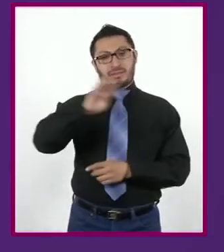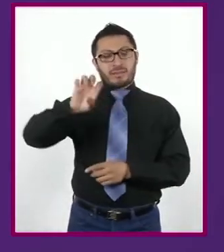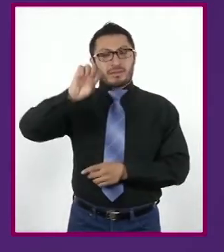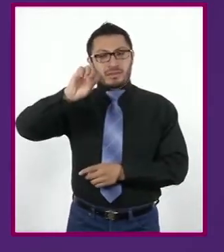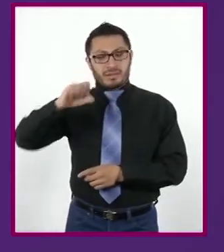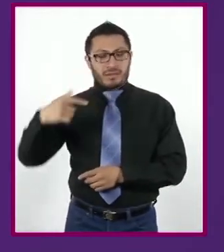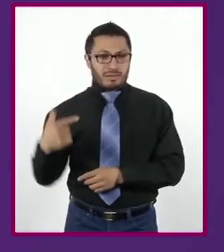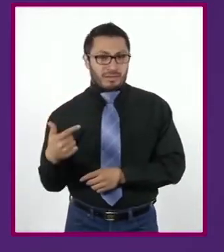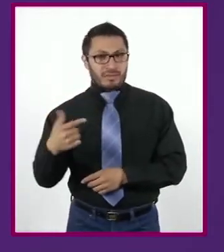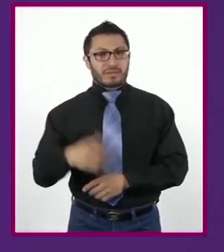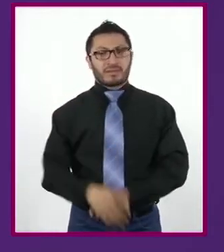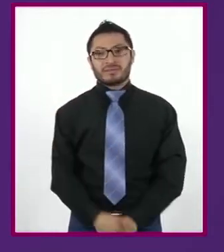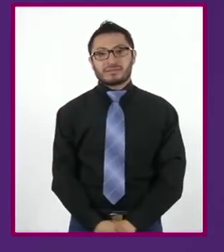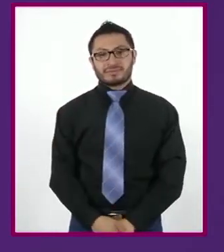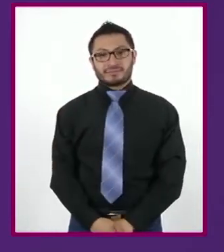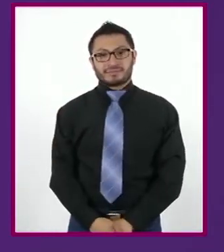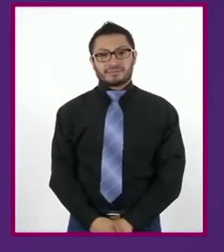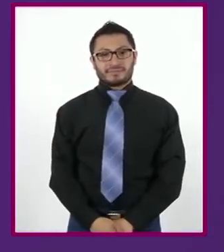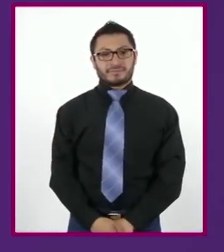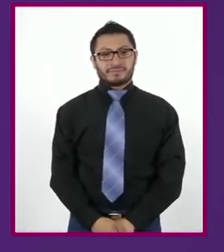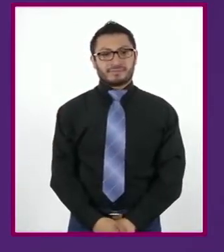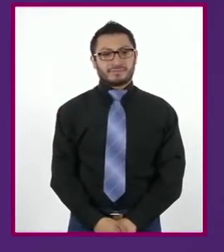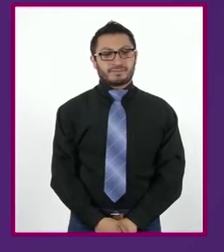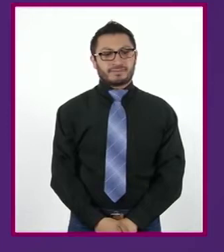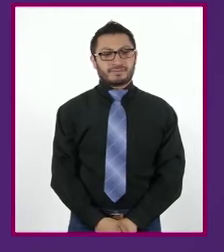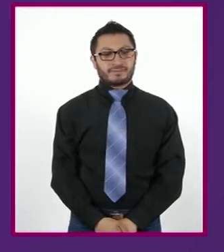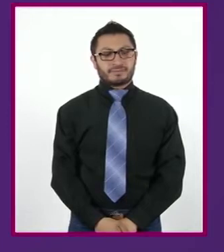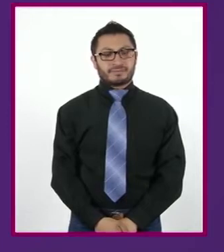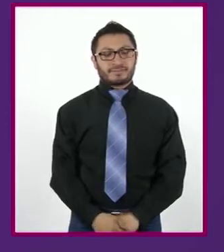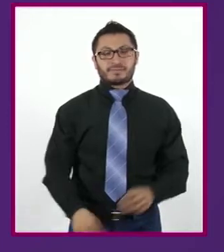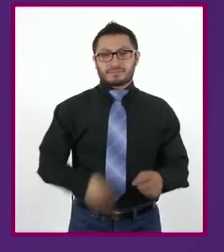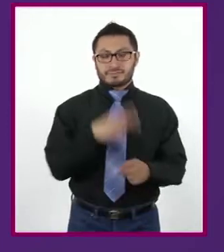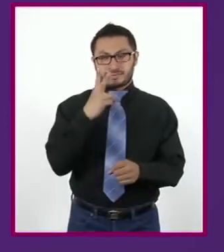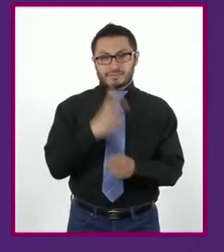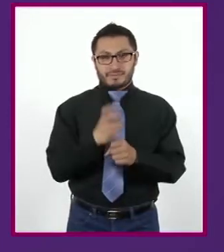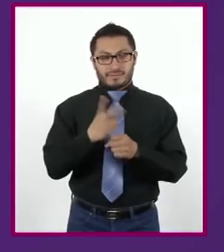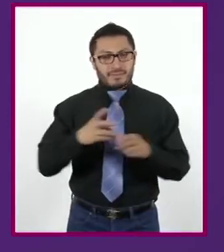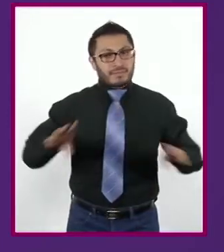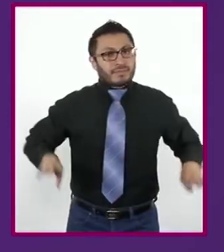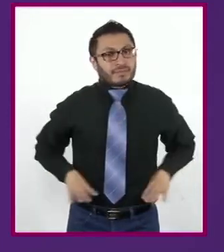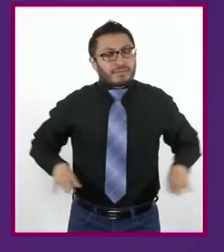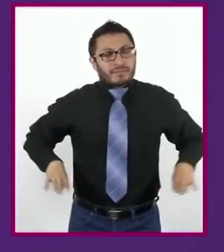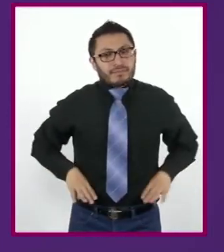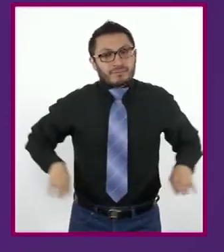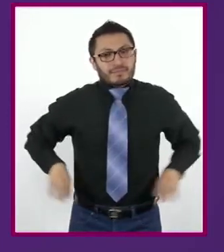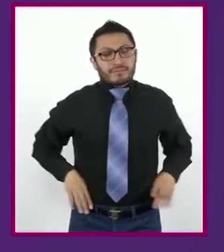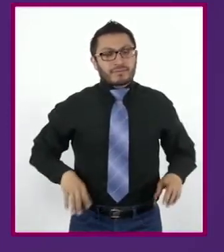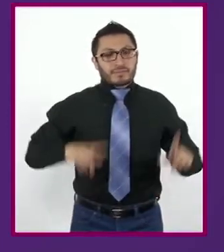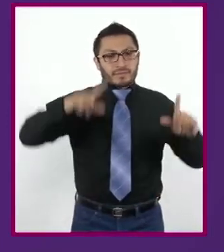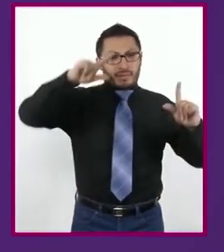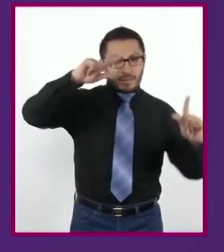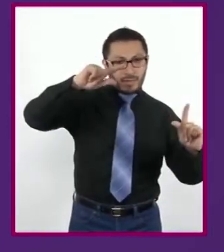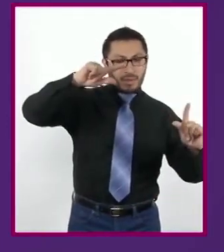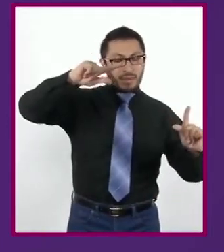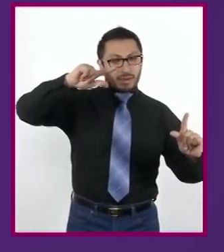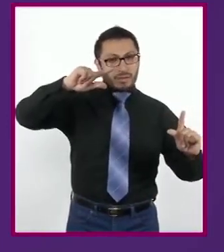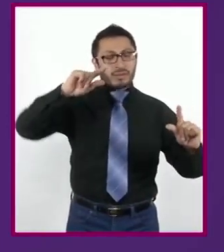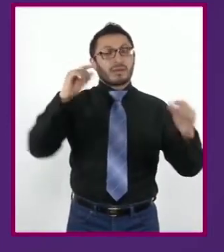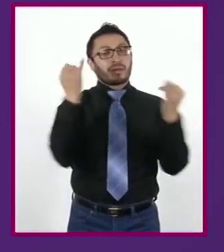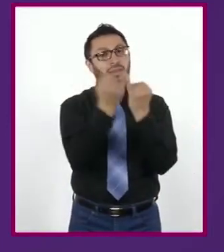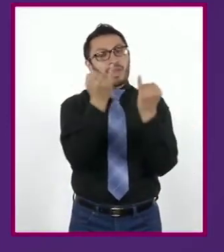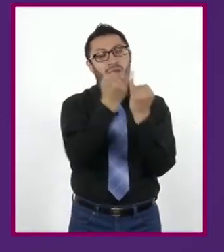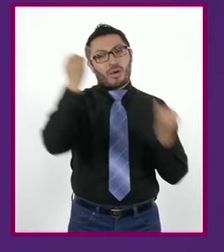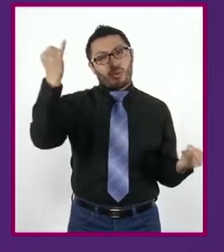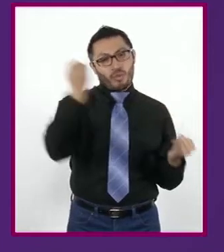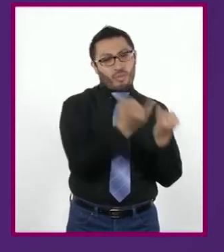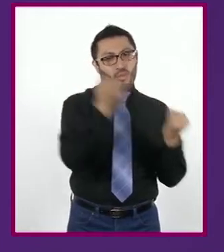a 360 grados. Segunda propiedad. Los ángulos opuestos son iguales. Es